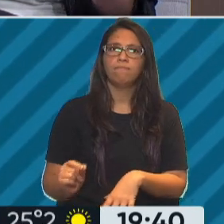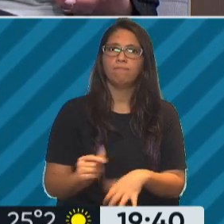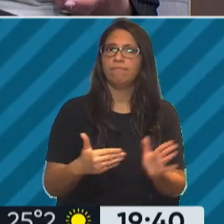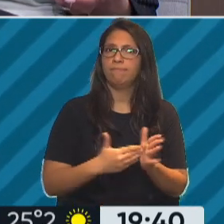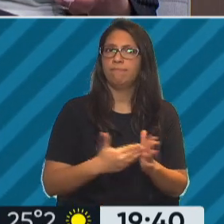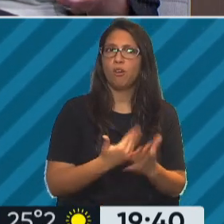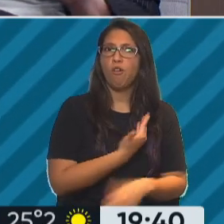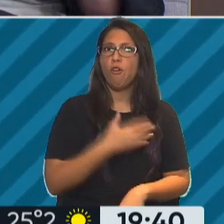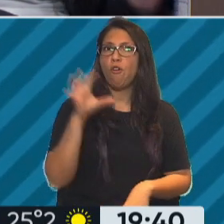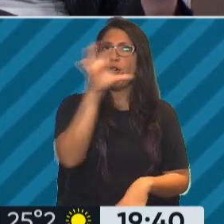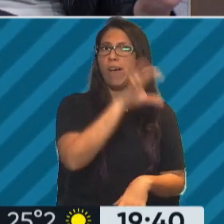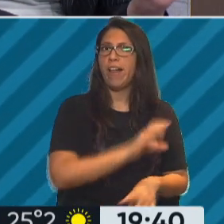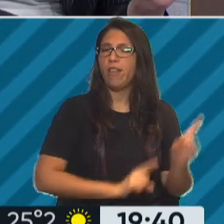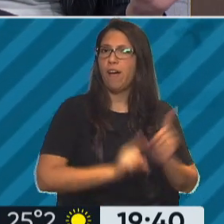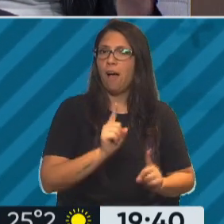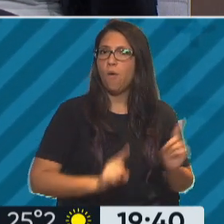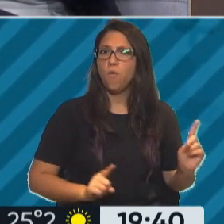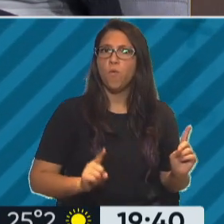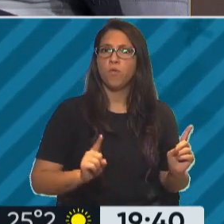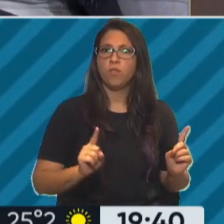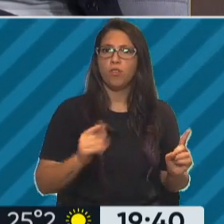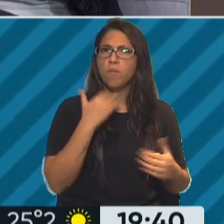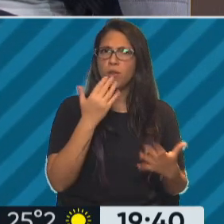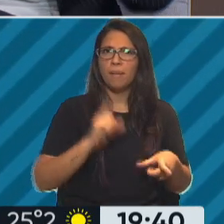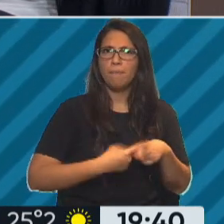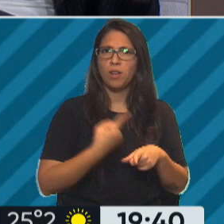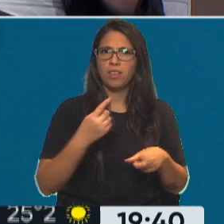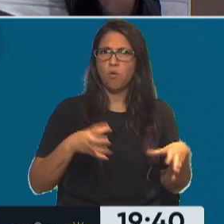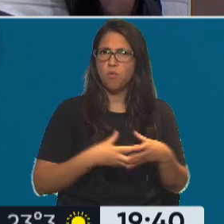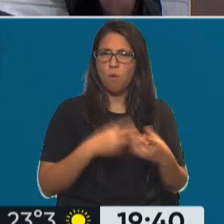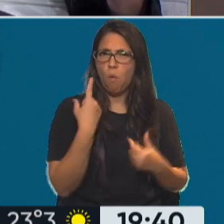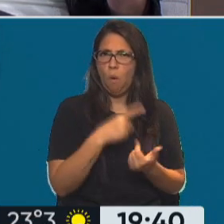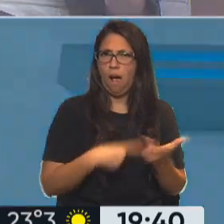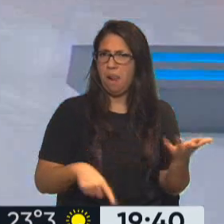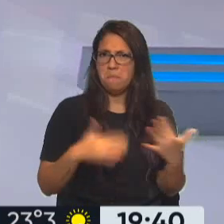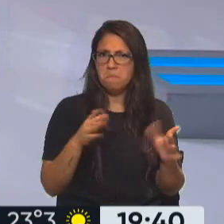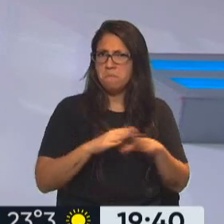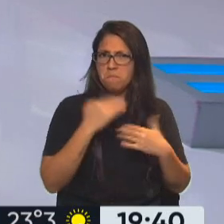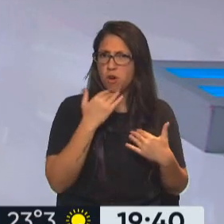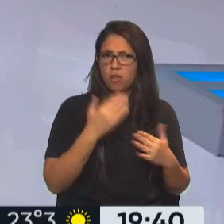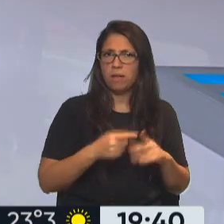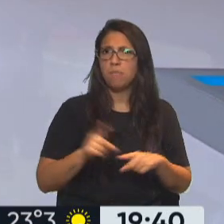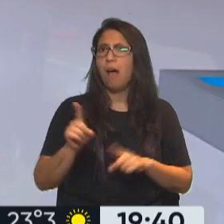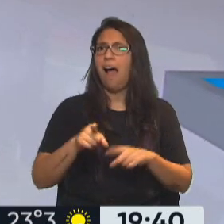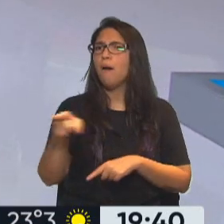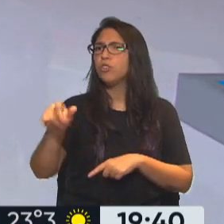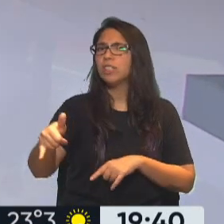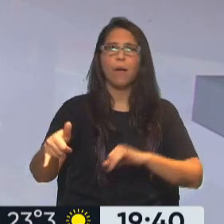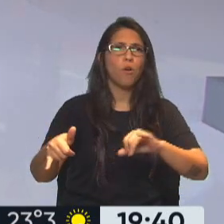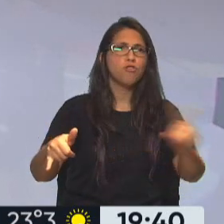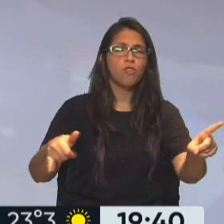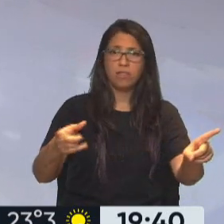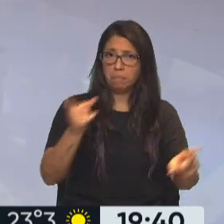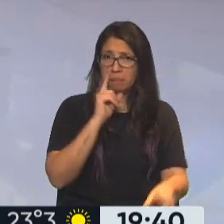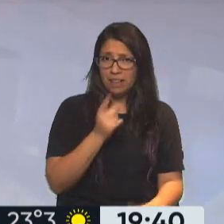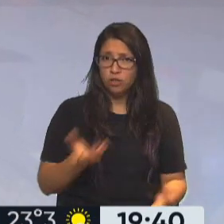o gobernadores. Y esto no me distingo ningún tipo de color claro, político. Eso fue las elecciones anteriores, tal cual. Para unos sí y otros no. Esto es peligroso